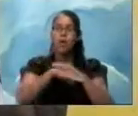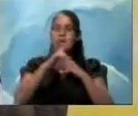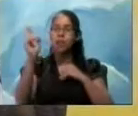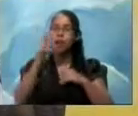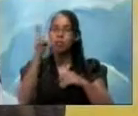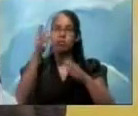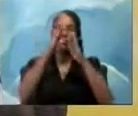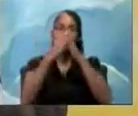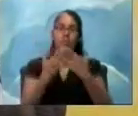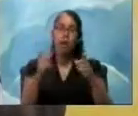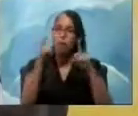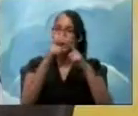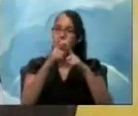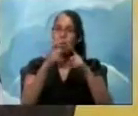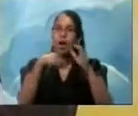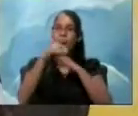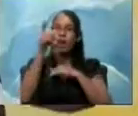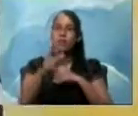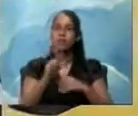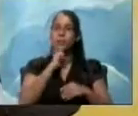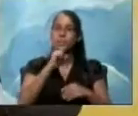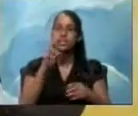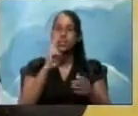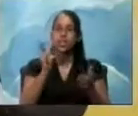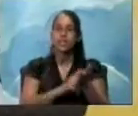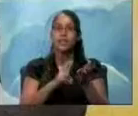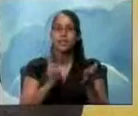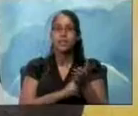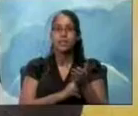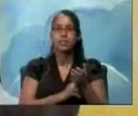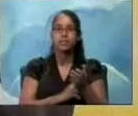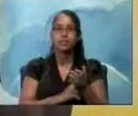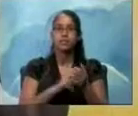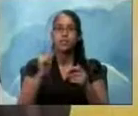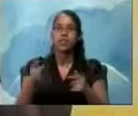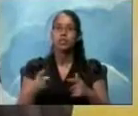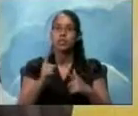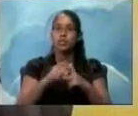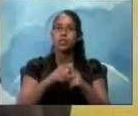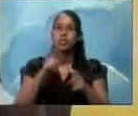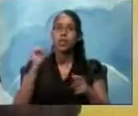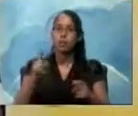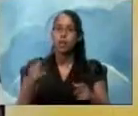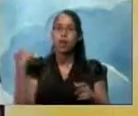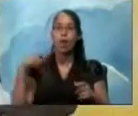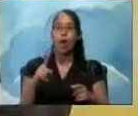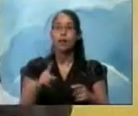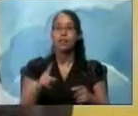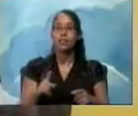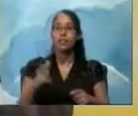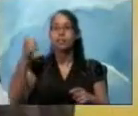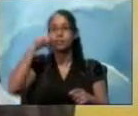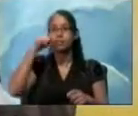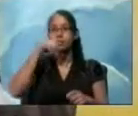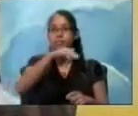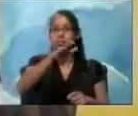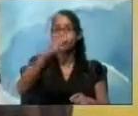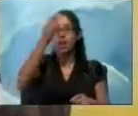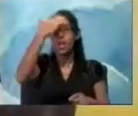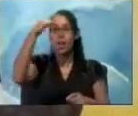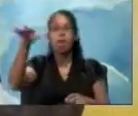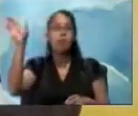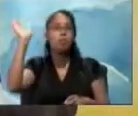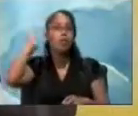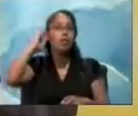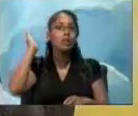palabra y voy a hacerlo porque es realidad para ese entonces, y en este entonces también lo hay, el tipo de pueblo hipócrita.